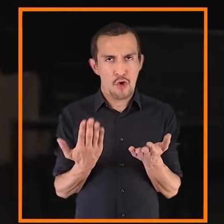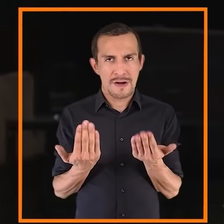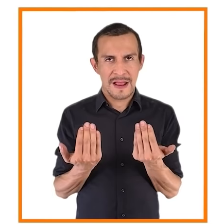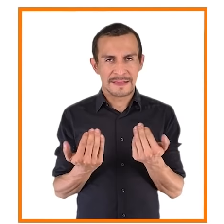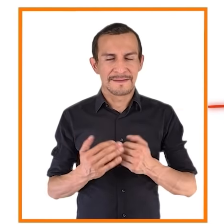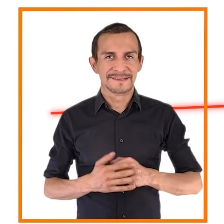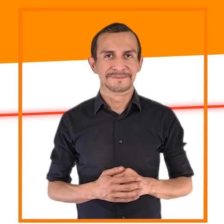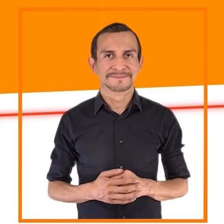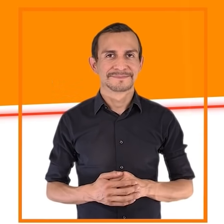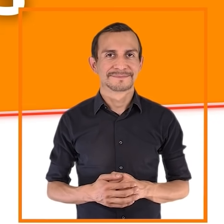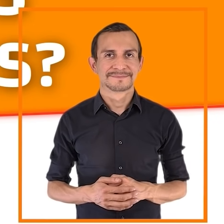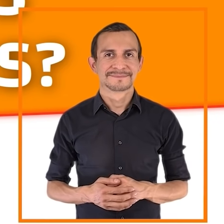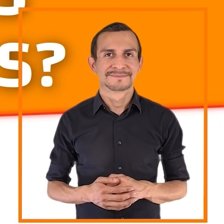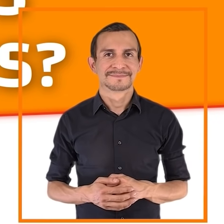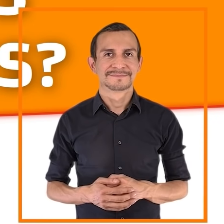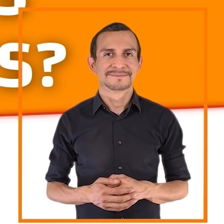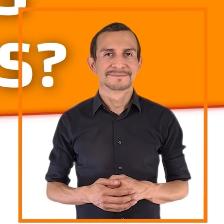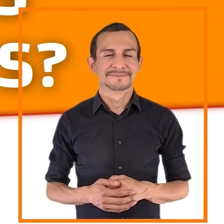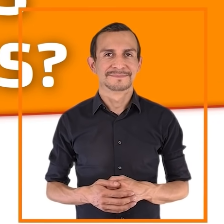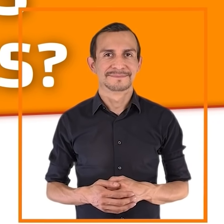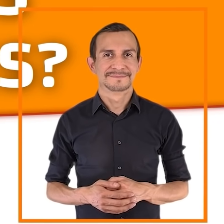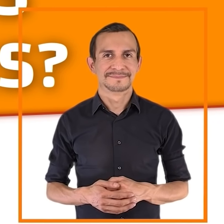necesitaba.